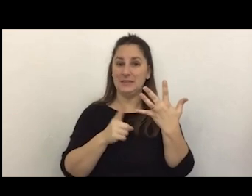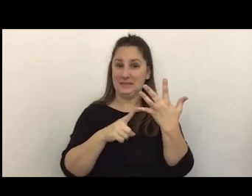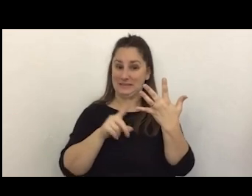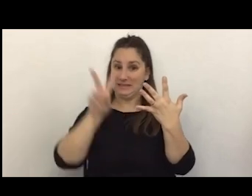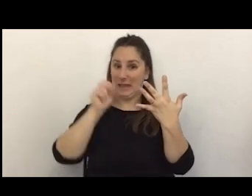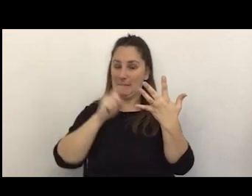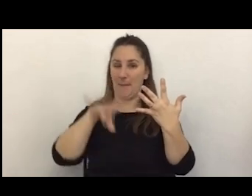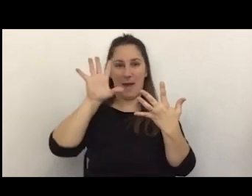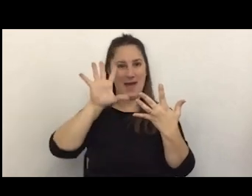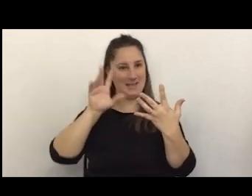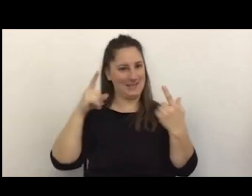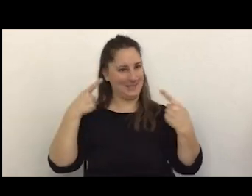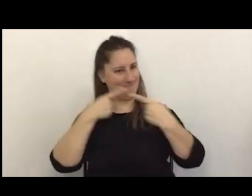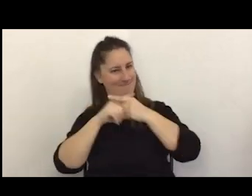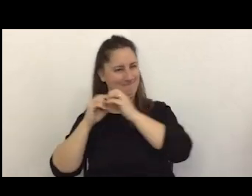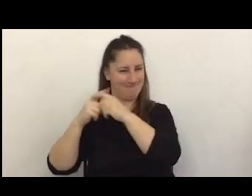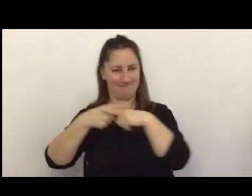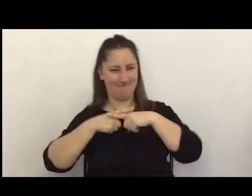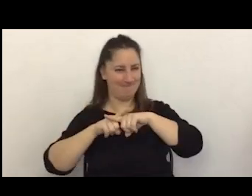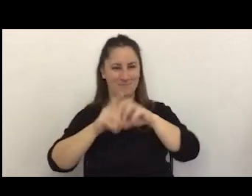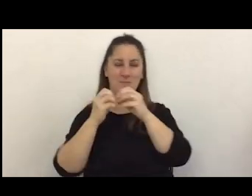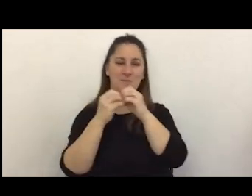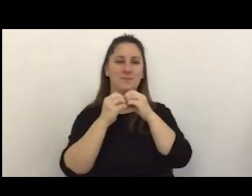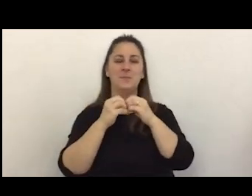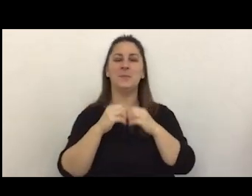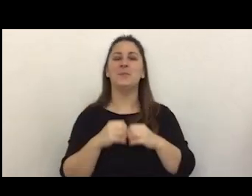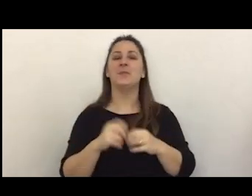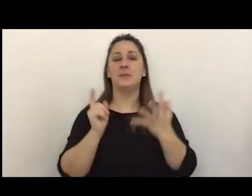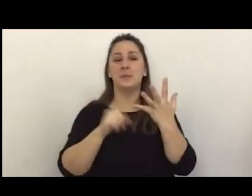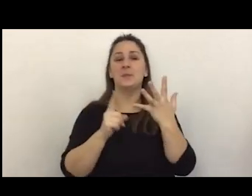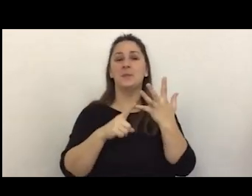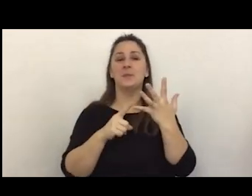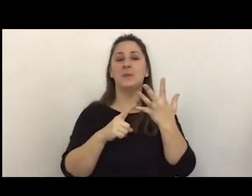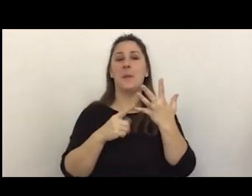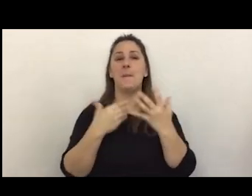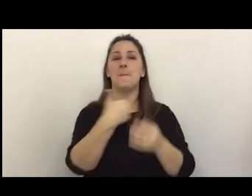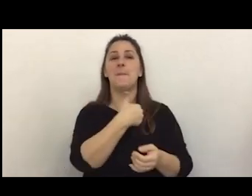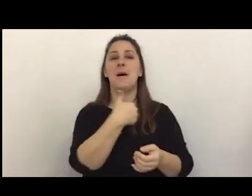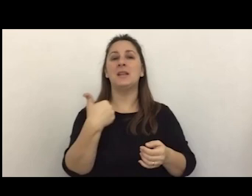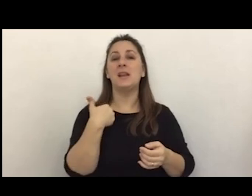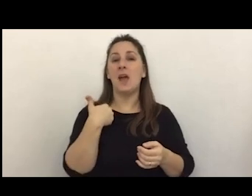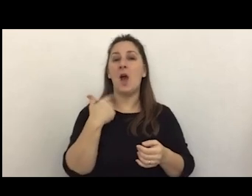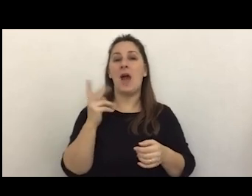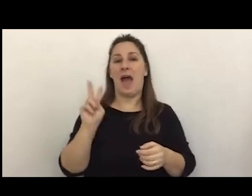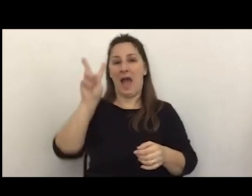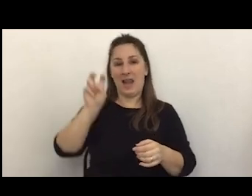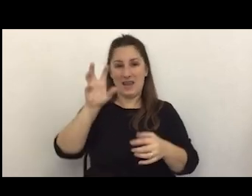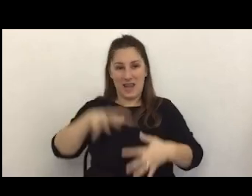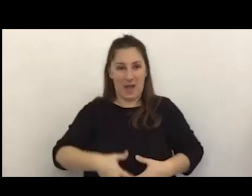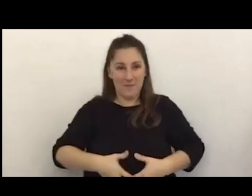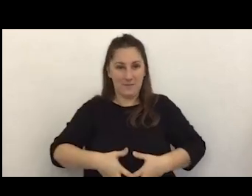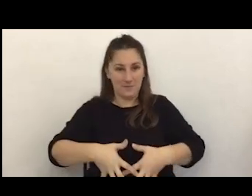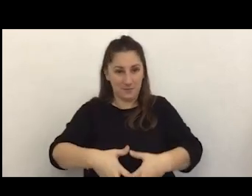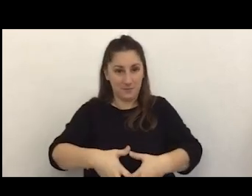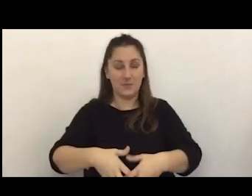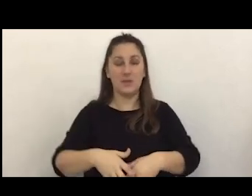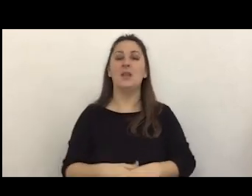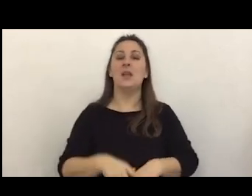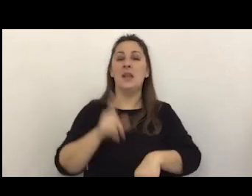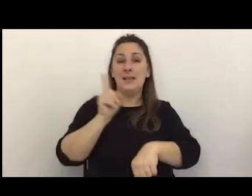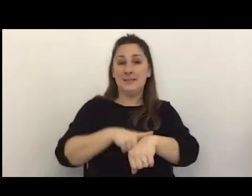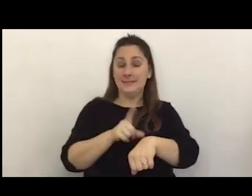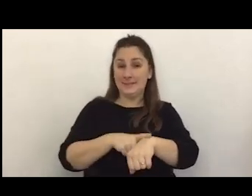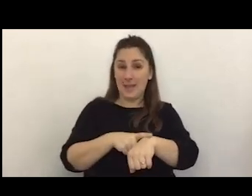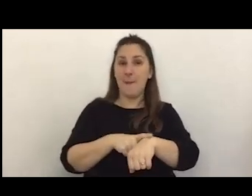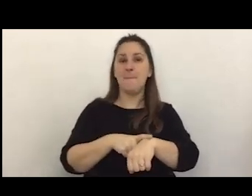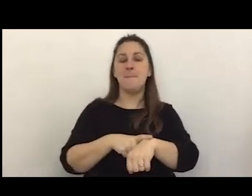todo este encuentro, que es la denominada maternidad subrogada. Por una cuestión de tiempos, yo voy a elaborar